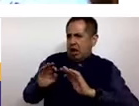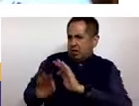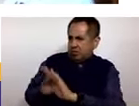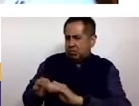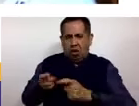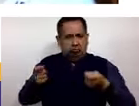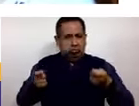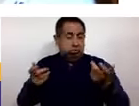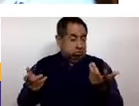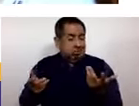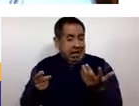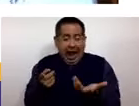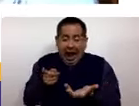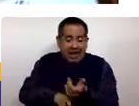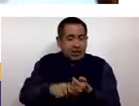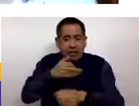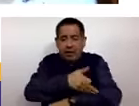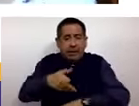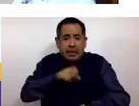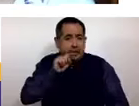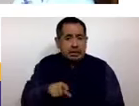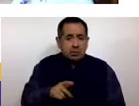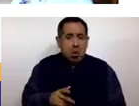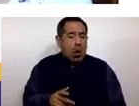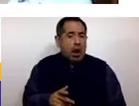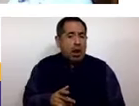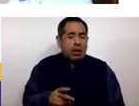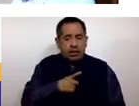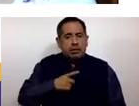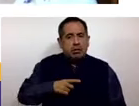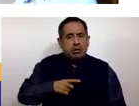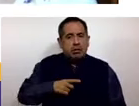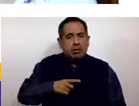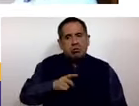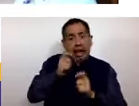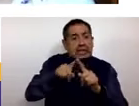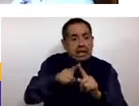esto en las familias, y hay que reconocerlo, me parece.